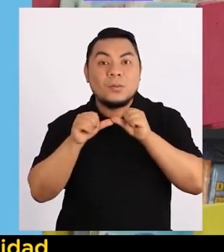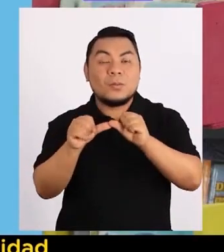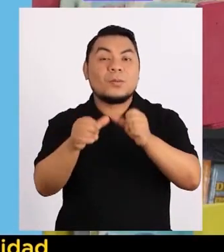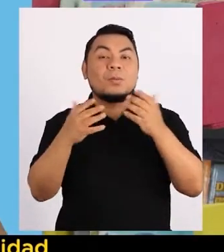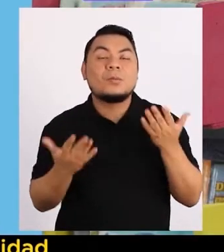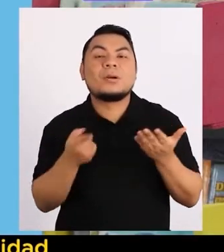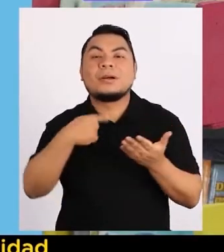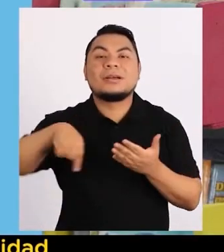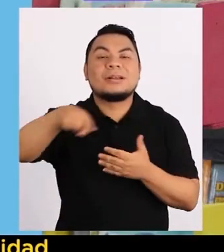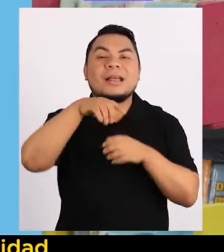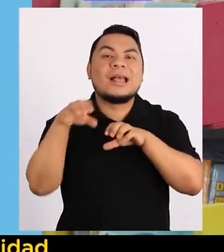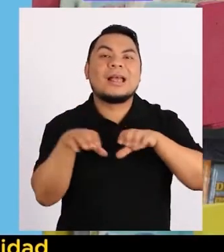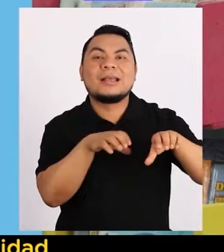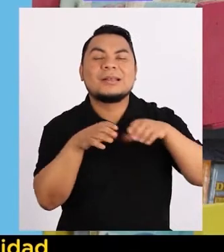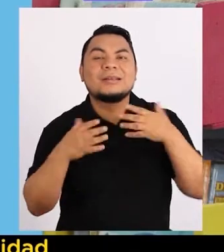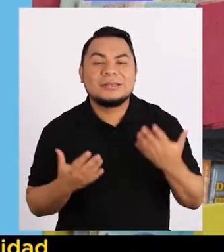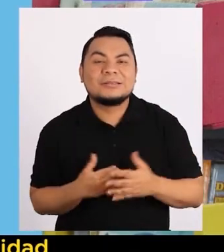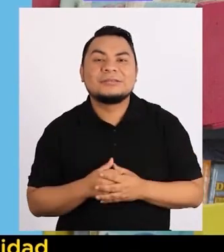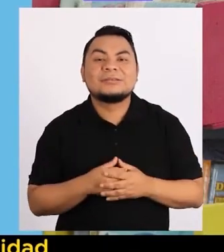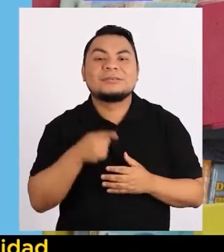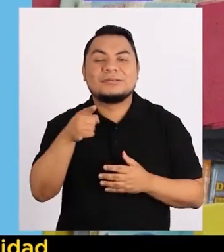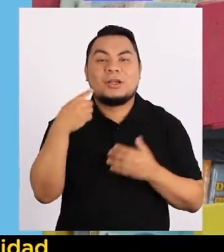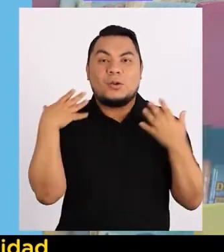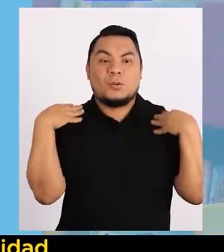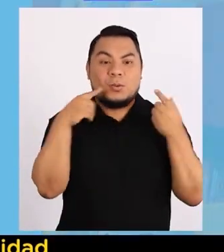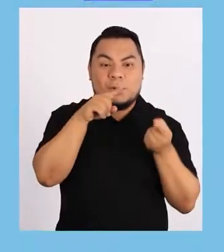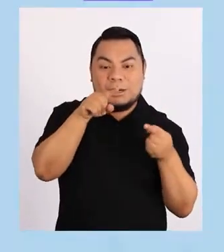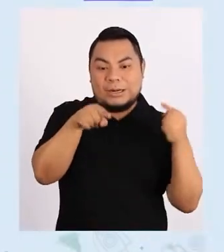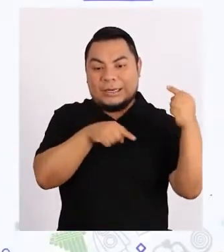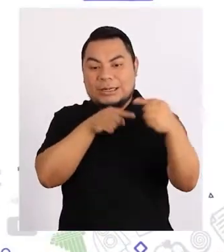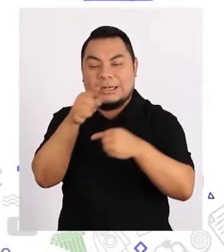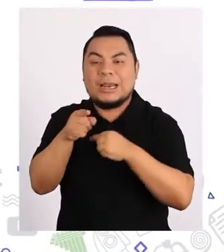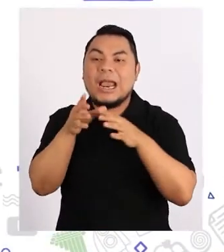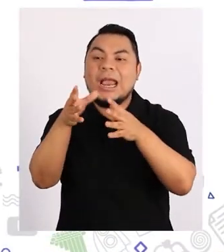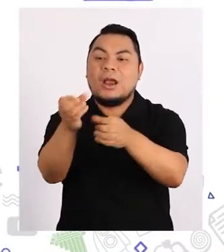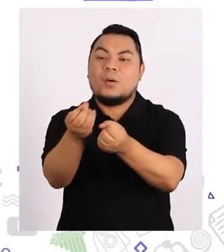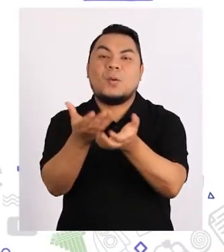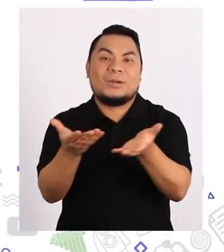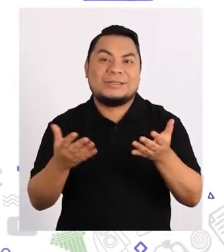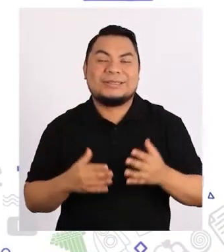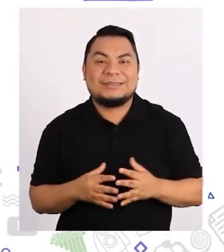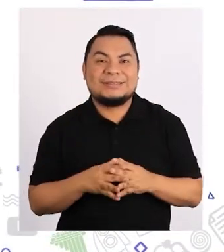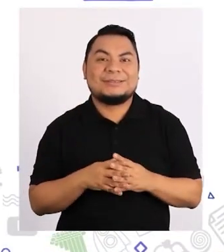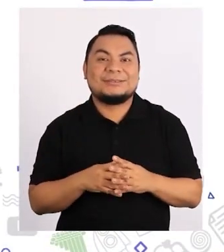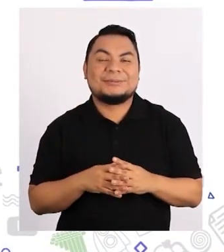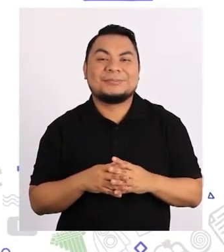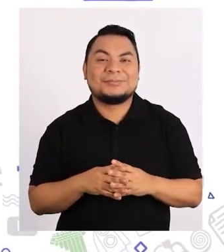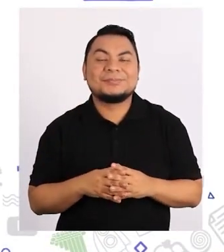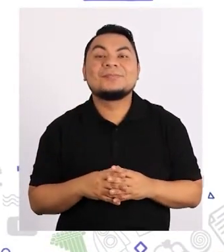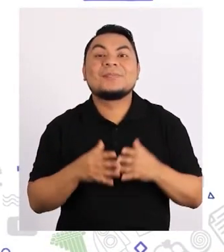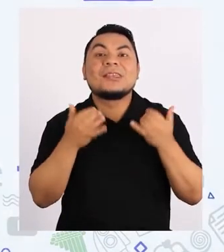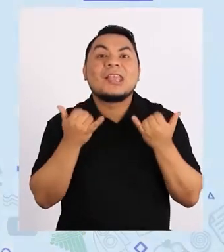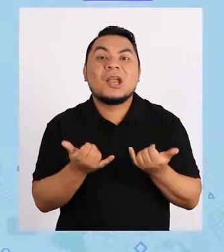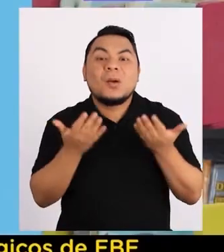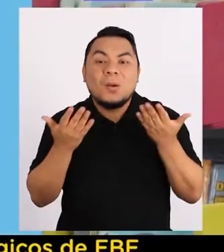Bien, continuemos con nuestra actividad Giro para alcanzar